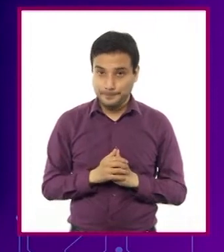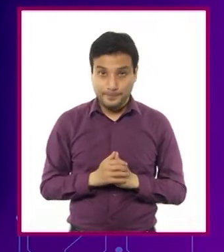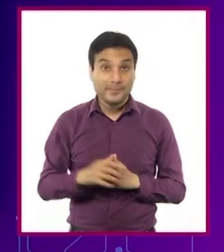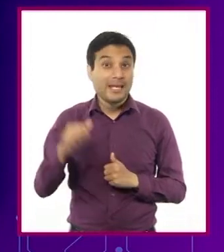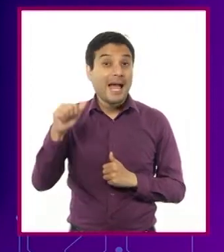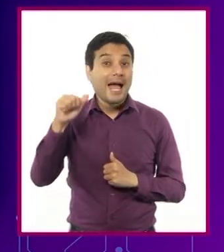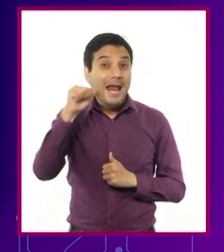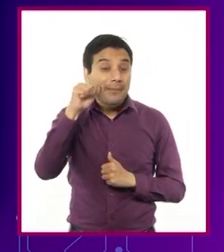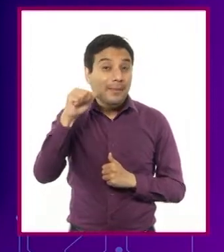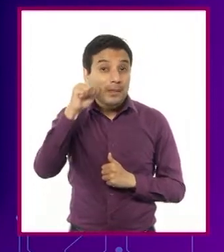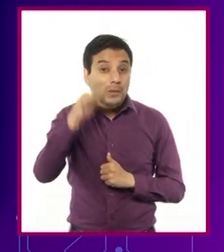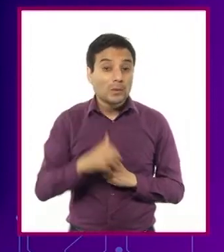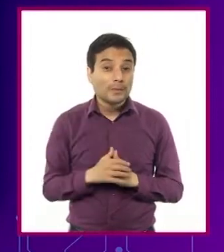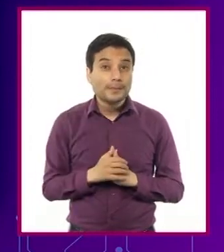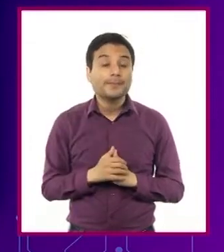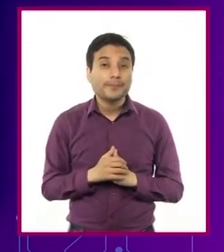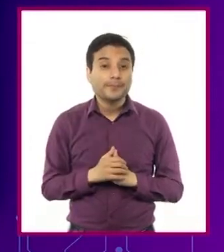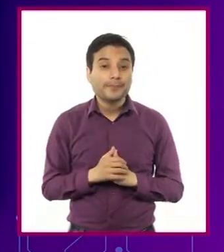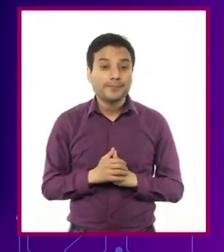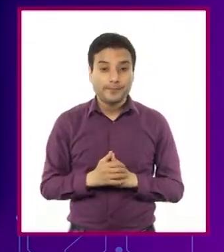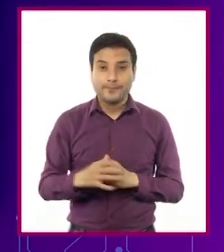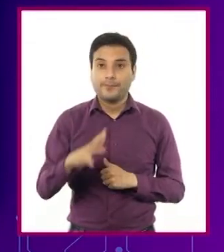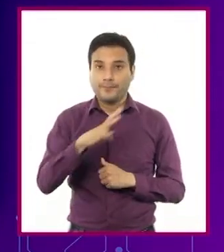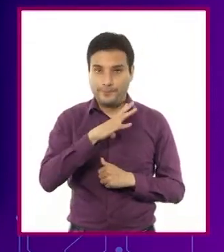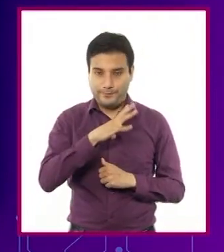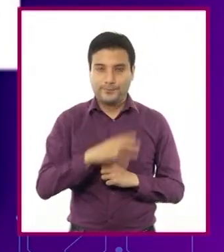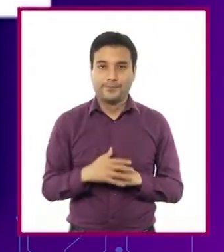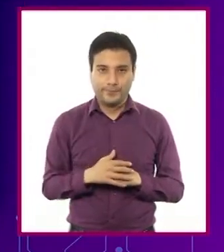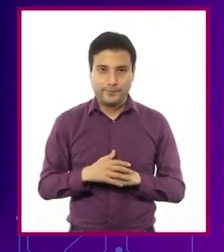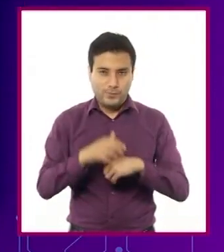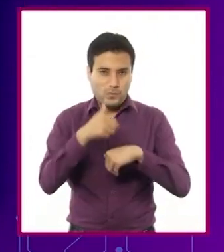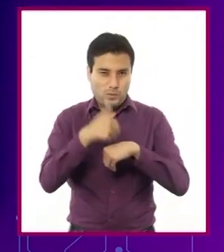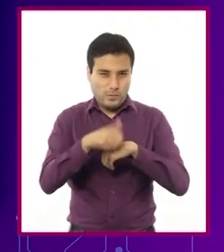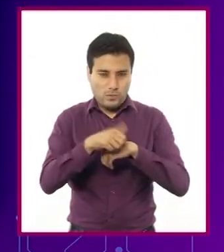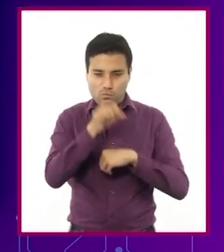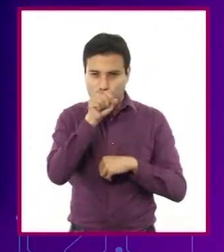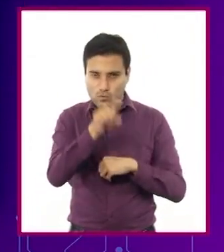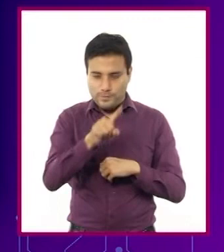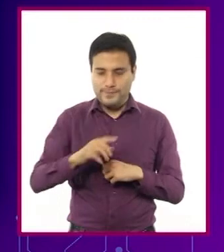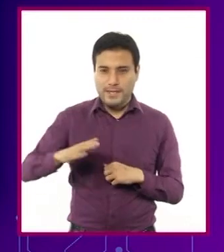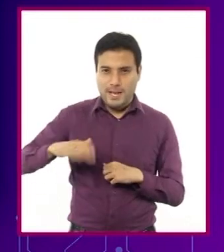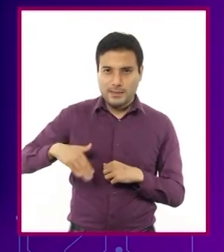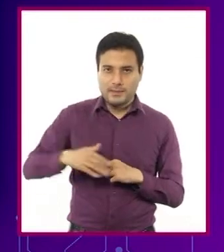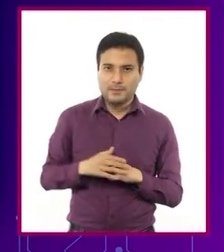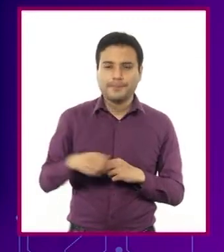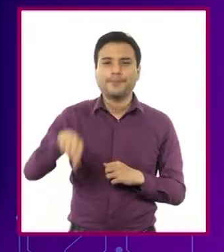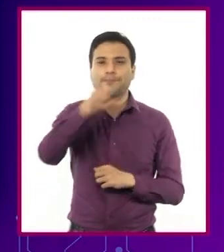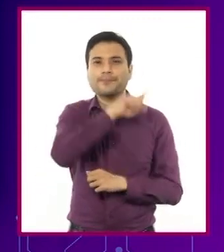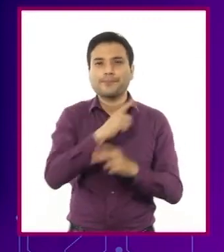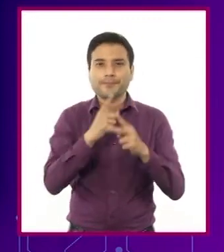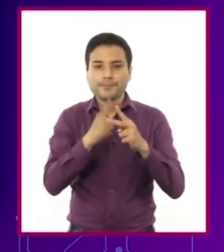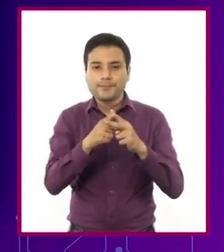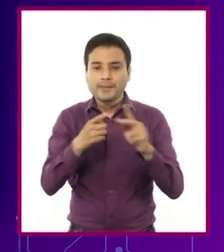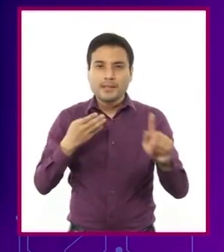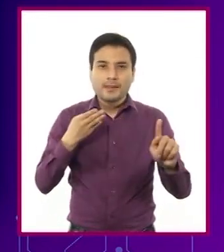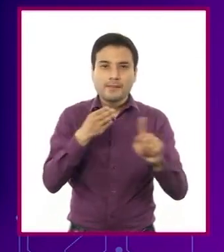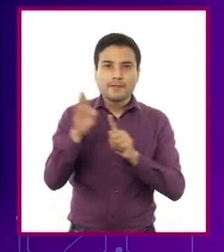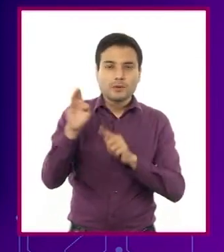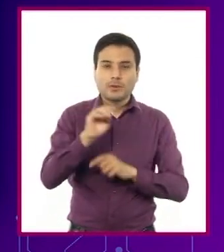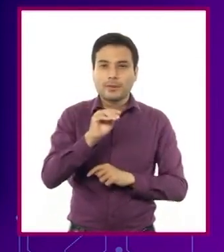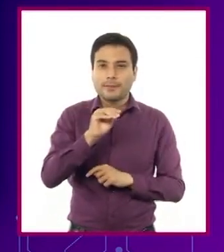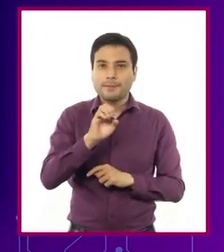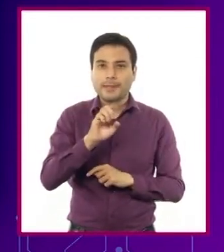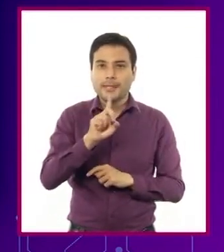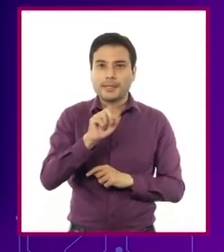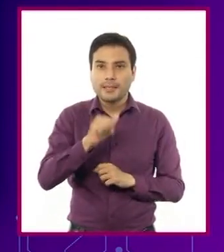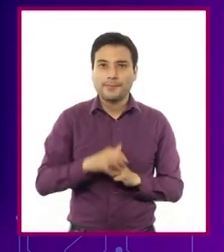caso de Armando, están representados los datos de la tabla. Calculen la desviación media, sumando los valores